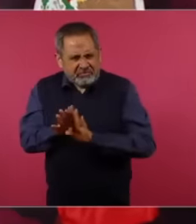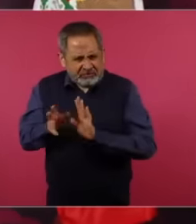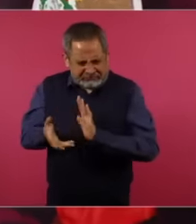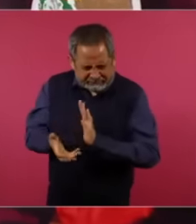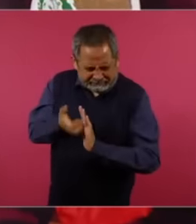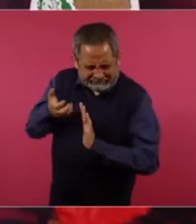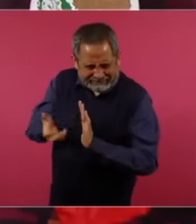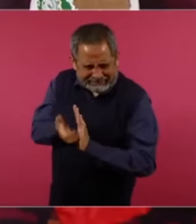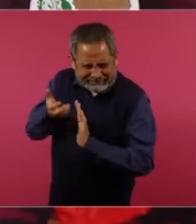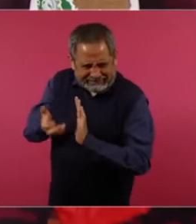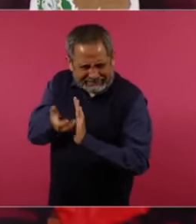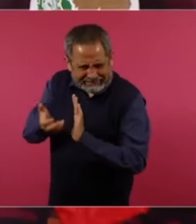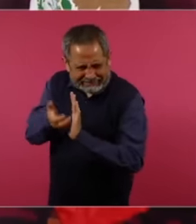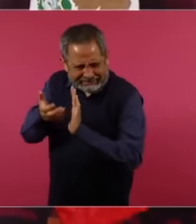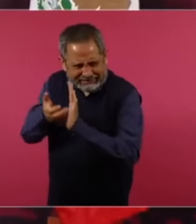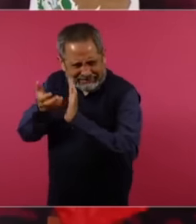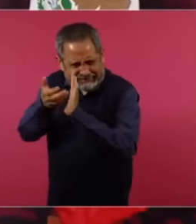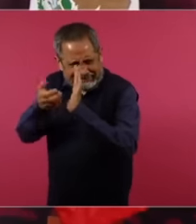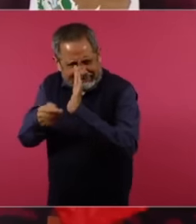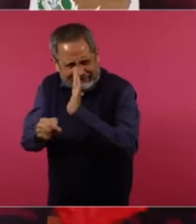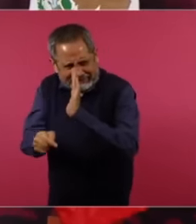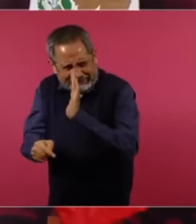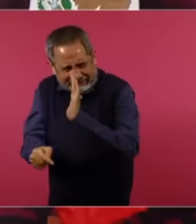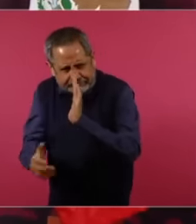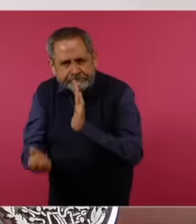en este tipo de rescate